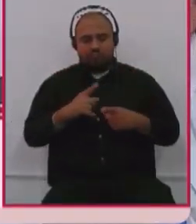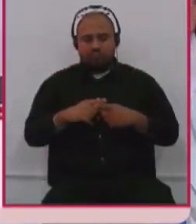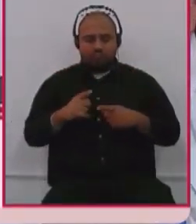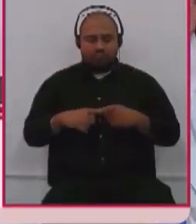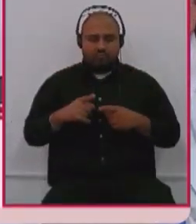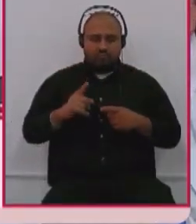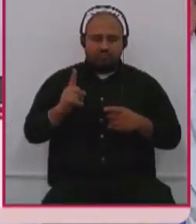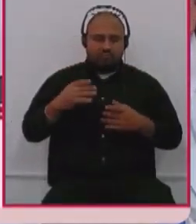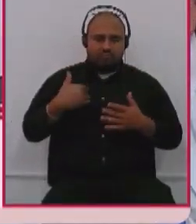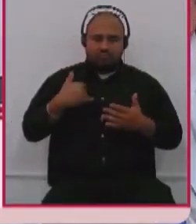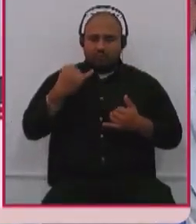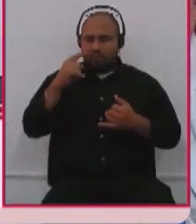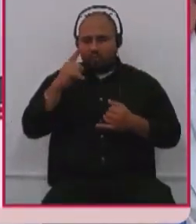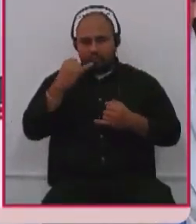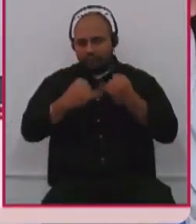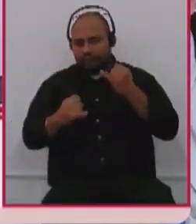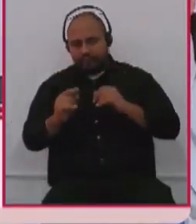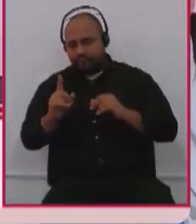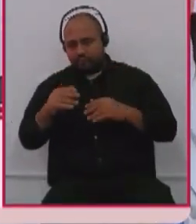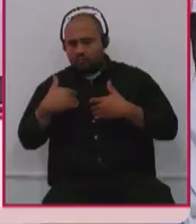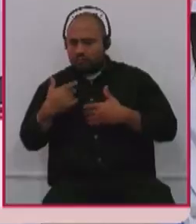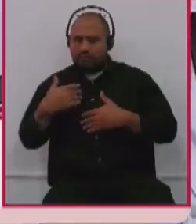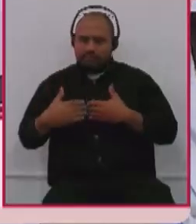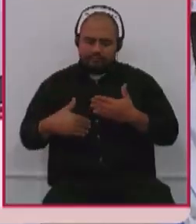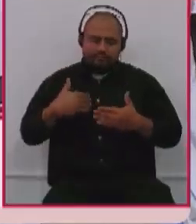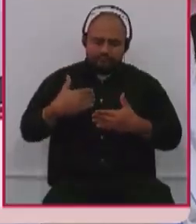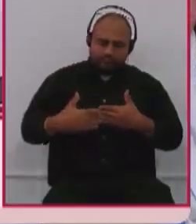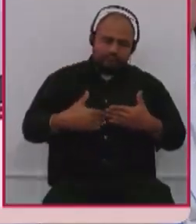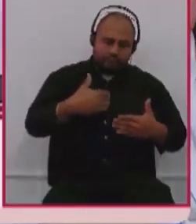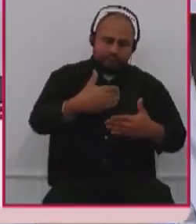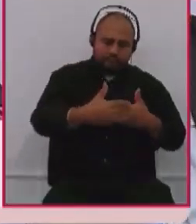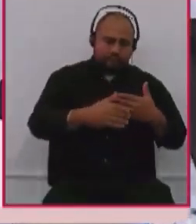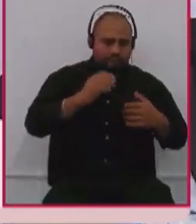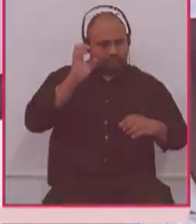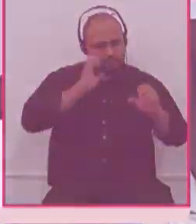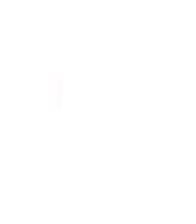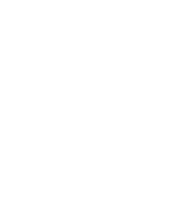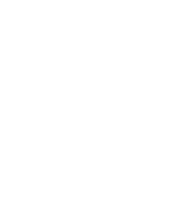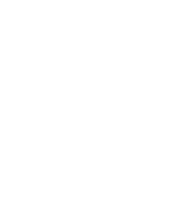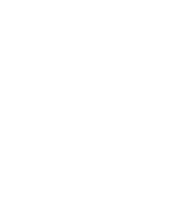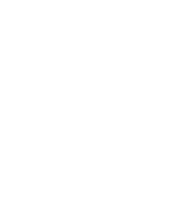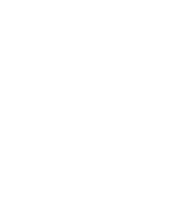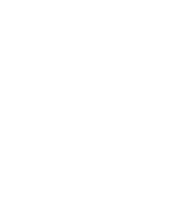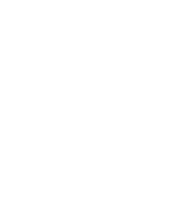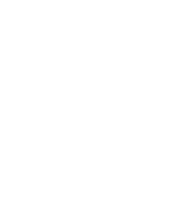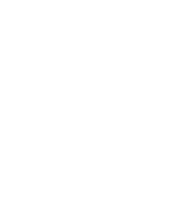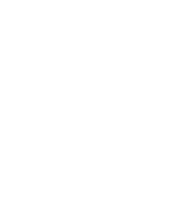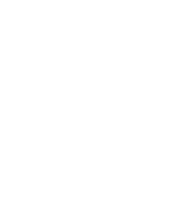un guión, ¿no? Cualquier idea es colectada y es evaluada dentro de eso. Gracias.